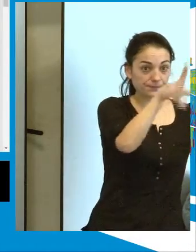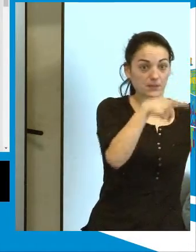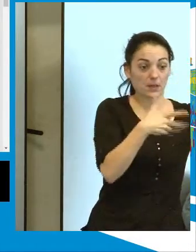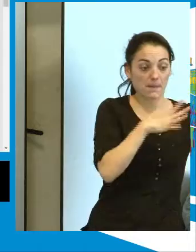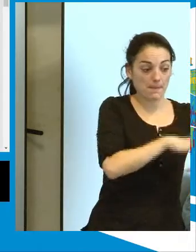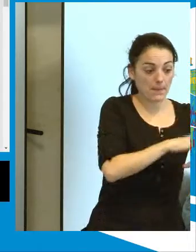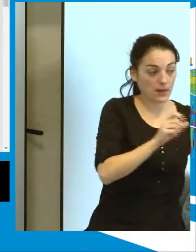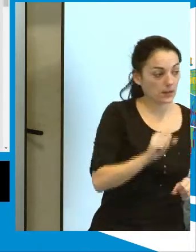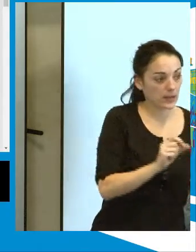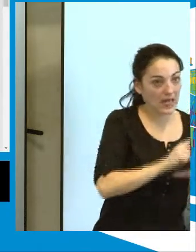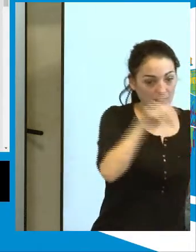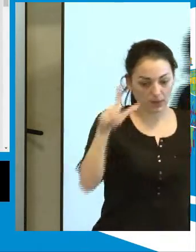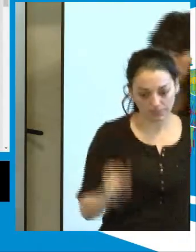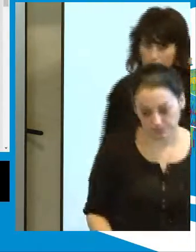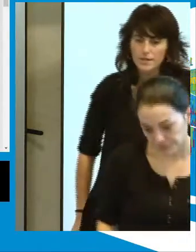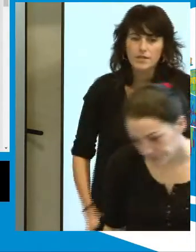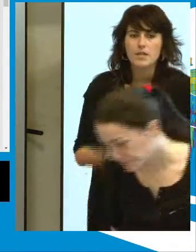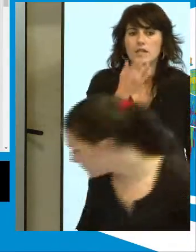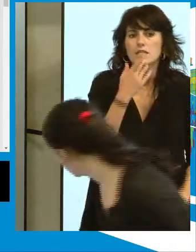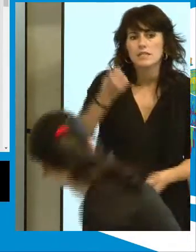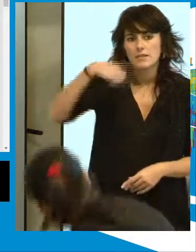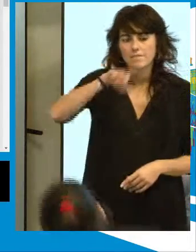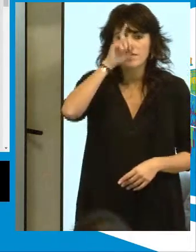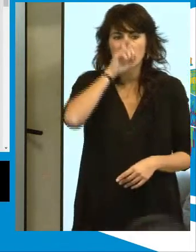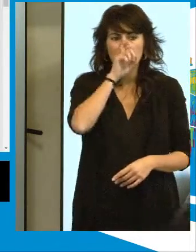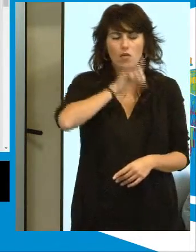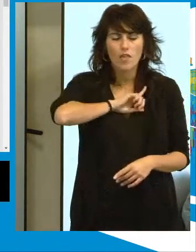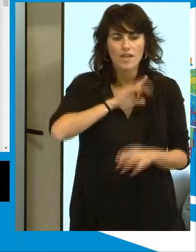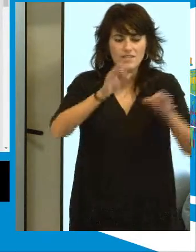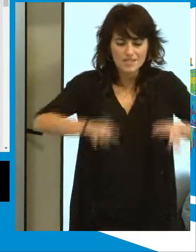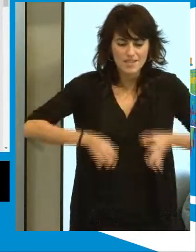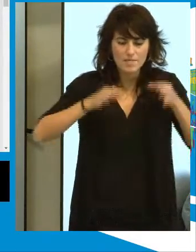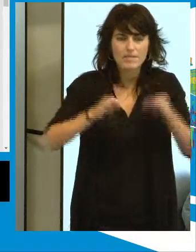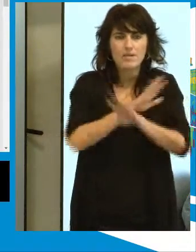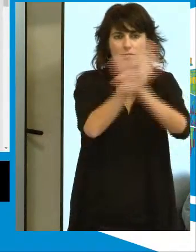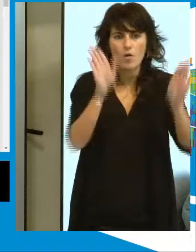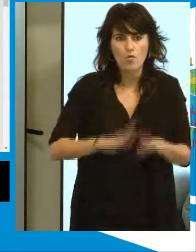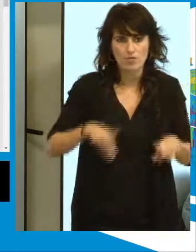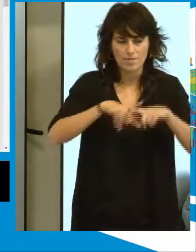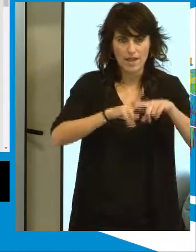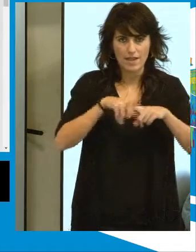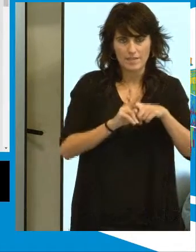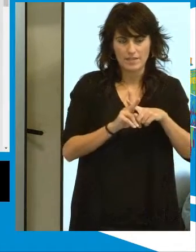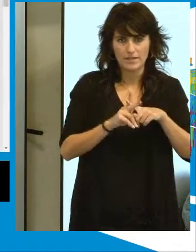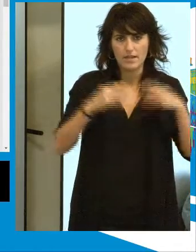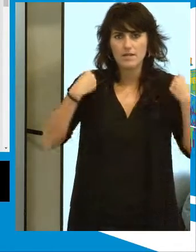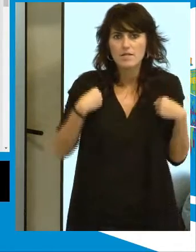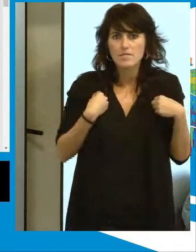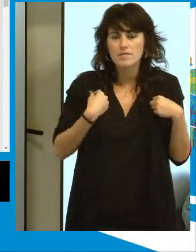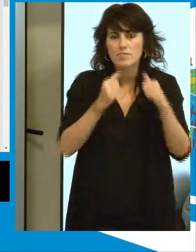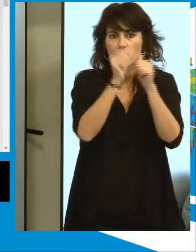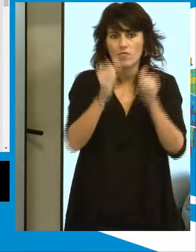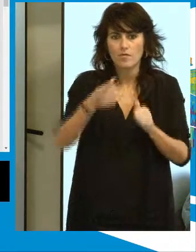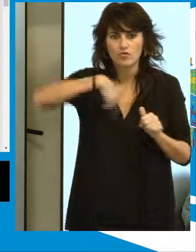activar. Sí que nos va a recordar siempre la última herramienta en la que, de alguna manera,